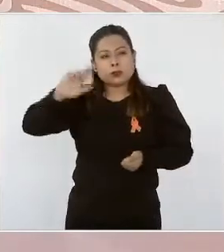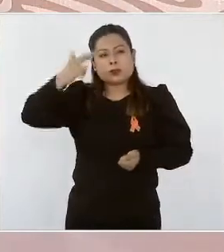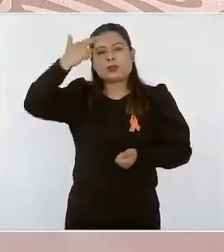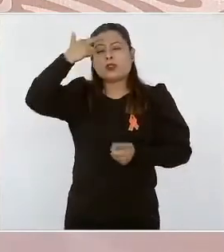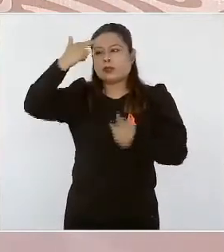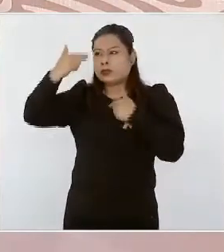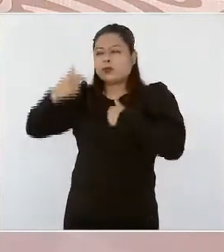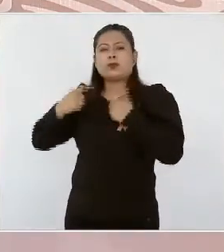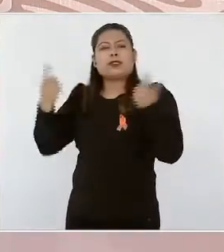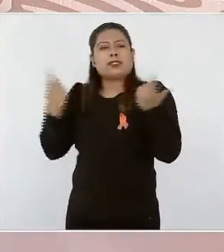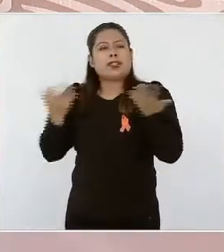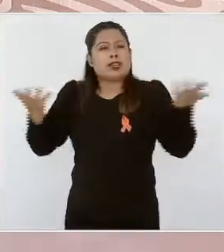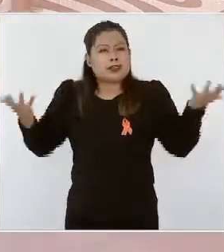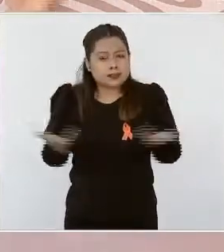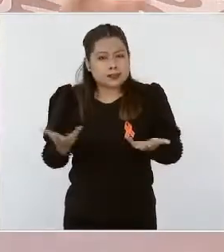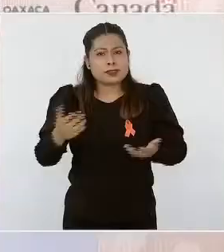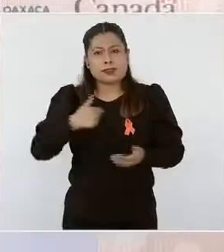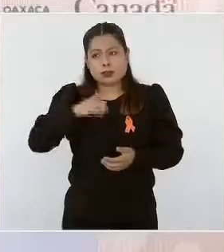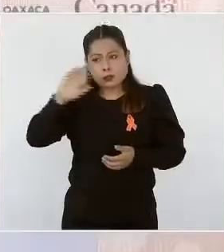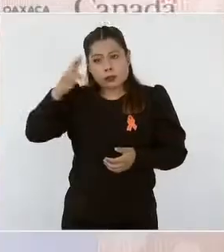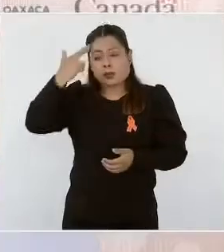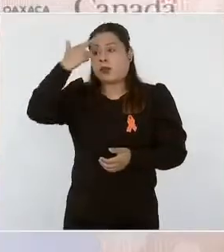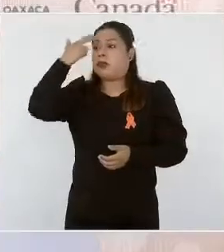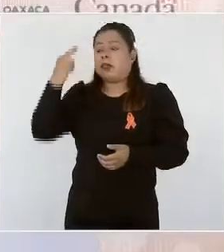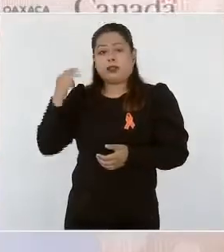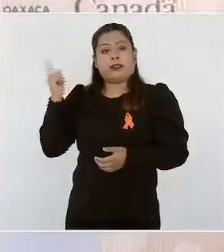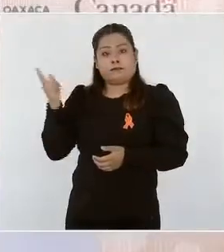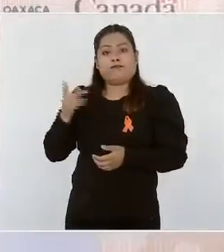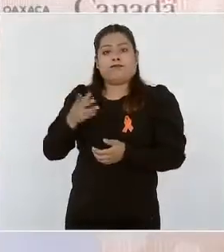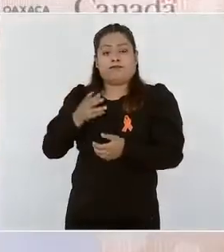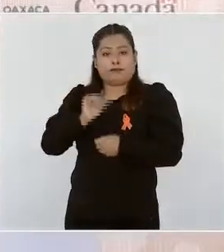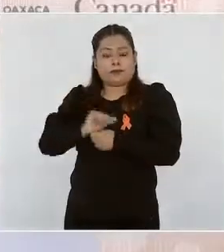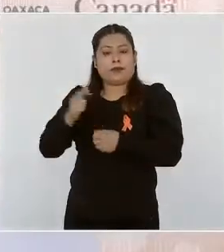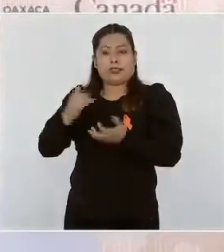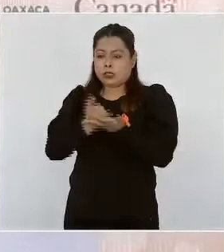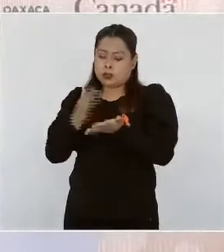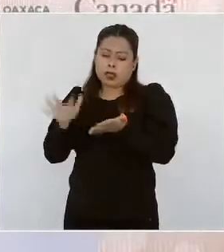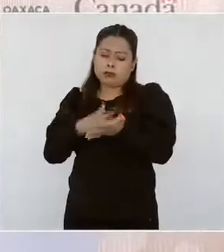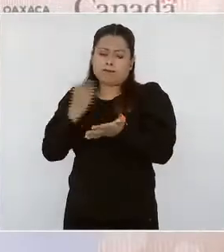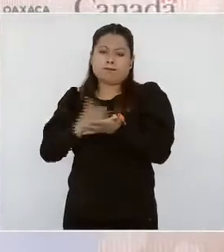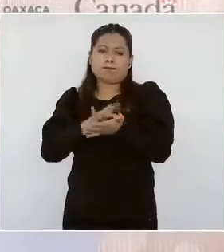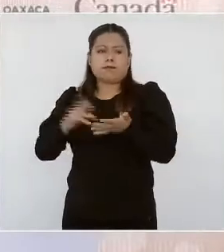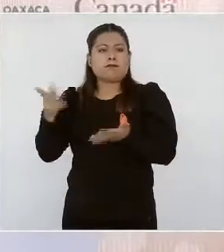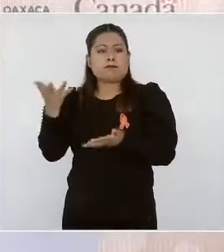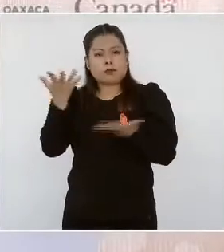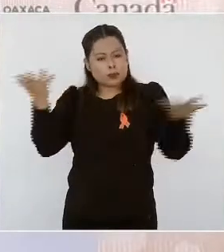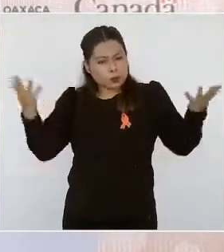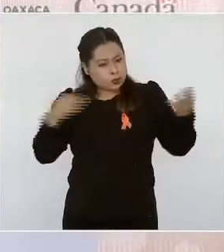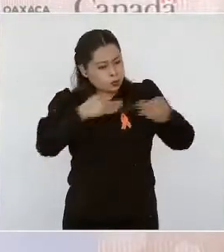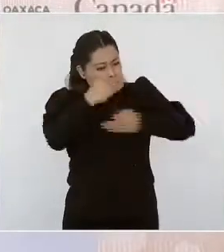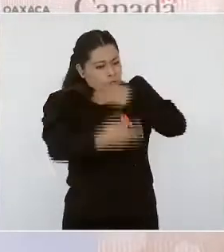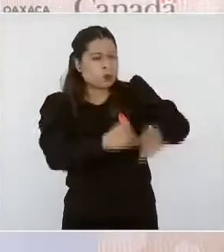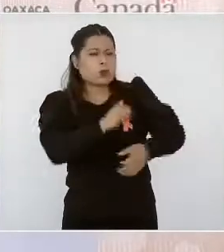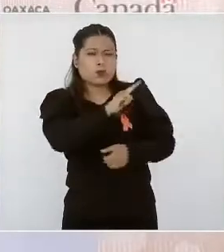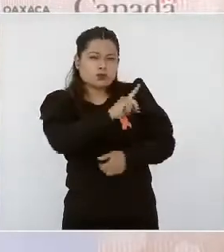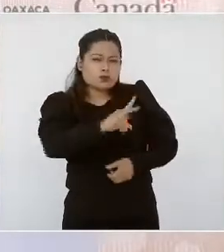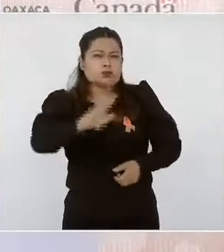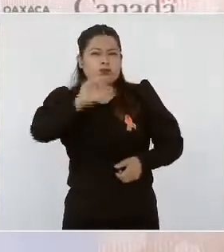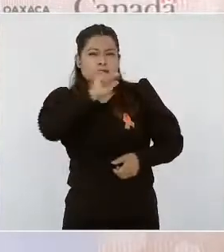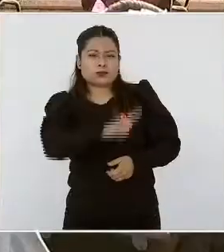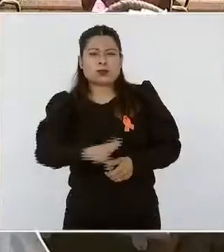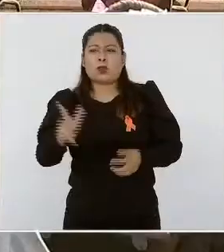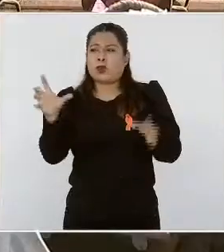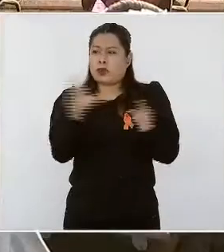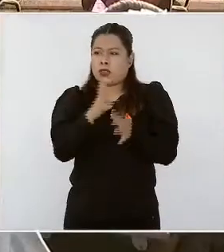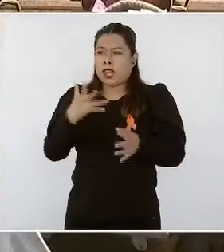hacer? Y me acordé de Churchill y de la biografía que me decía que todos los días en los